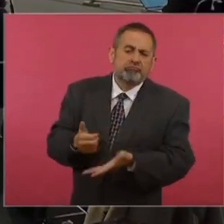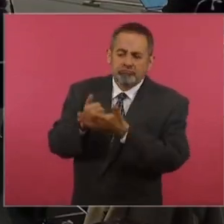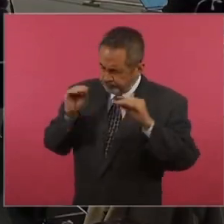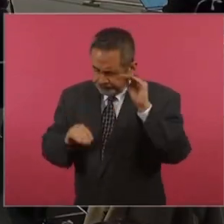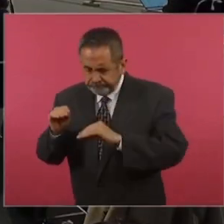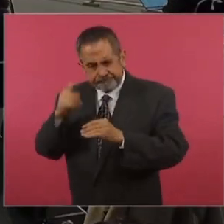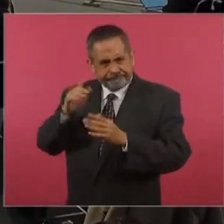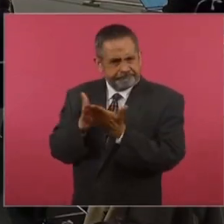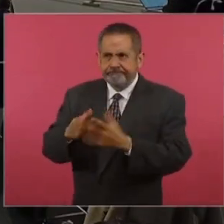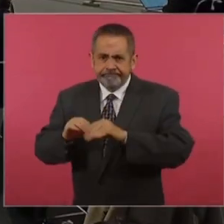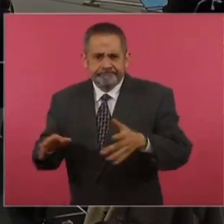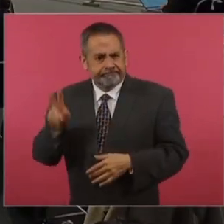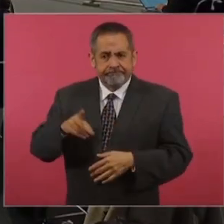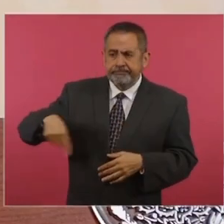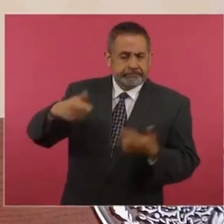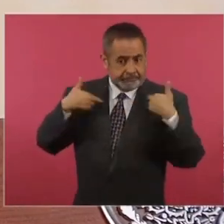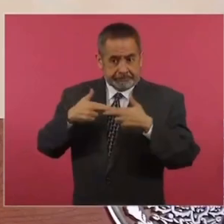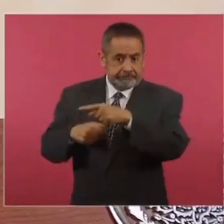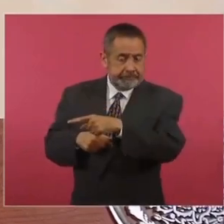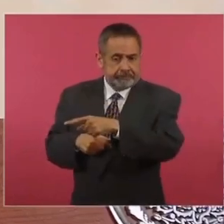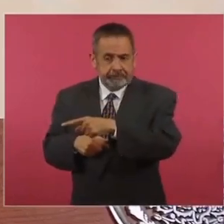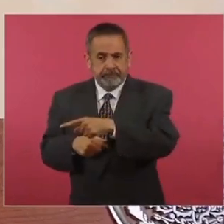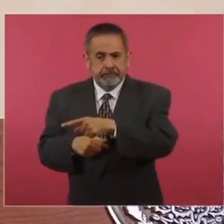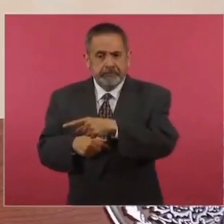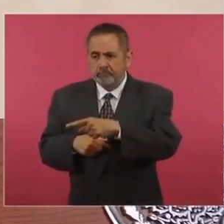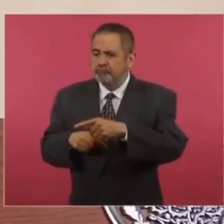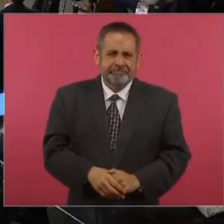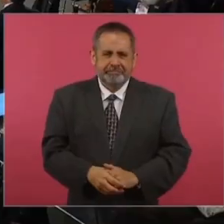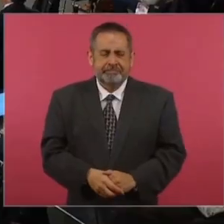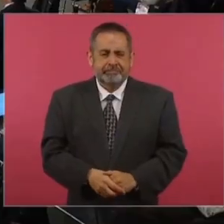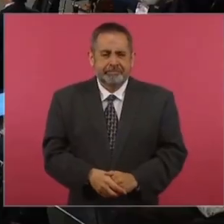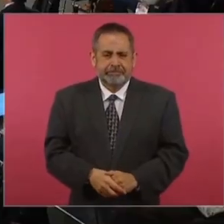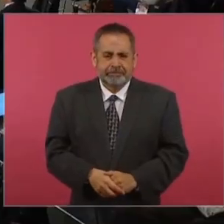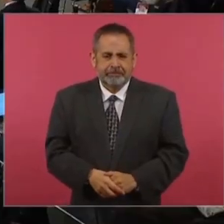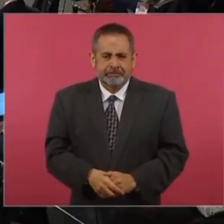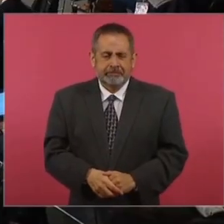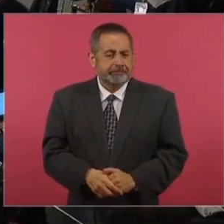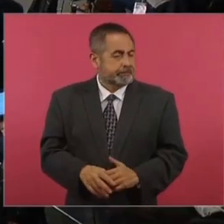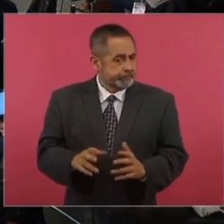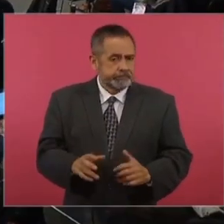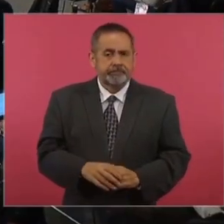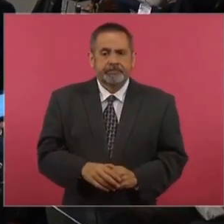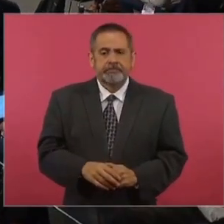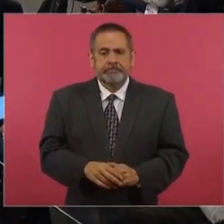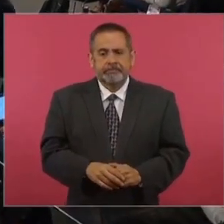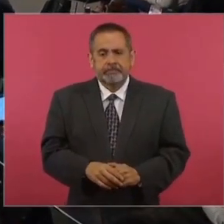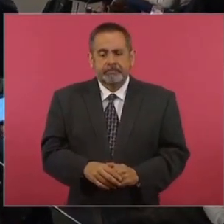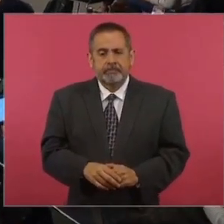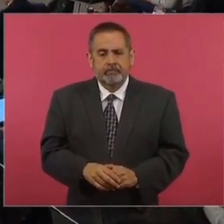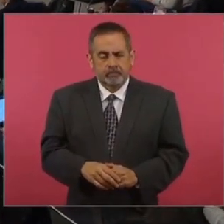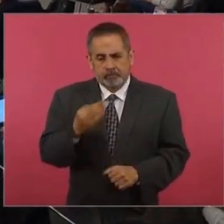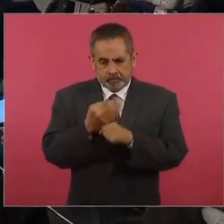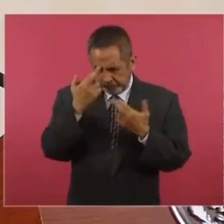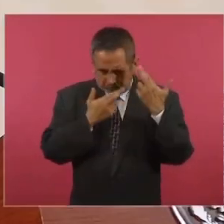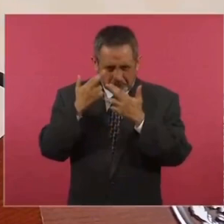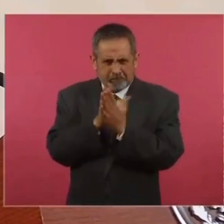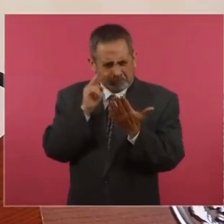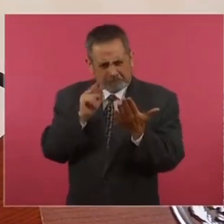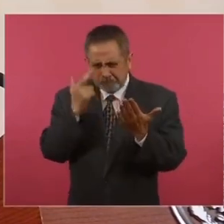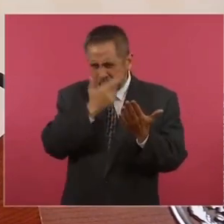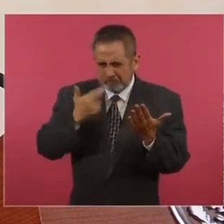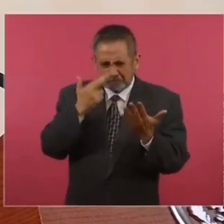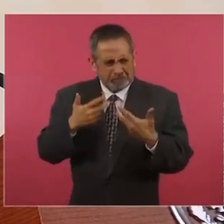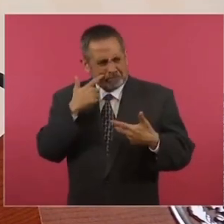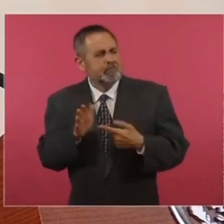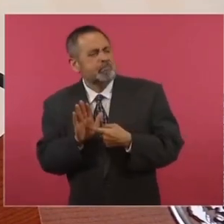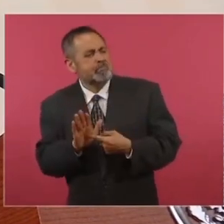los que los van a aplicar. Entonces, vamos a revisar los libros y